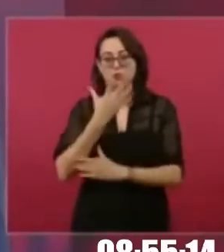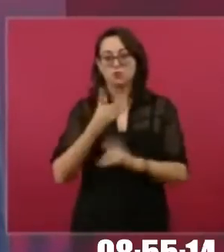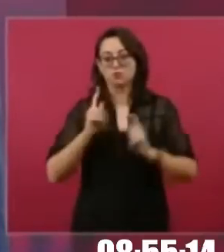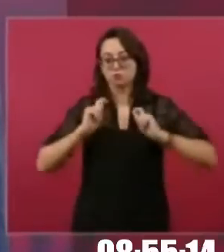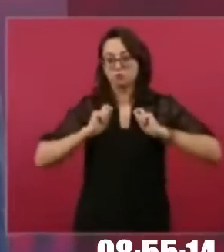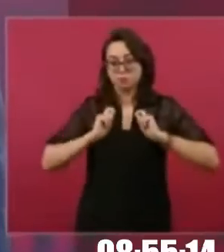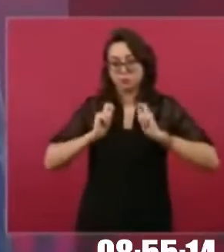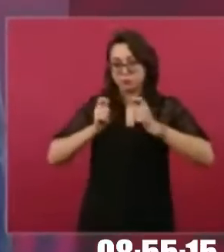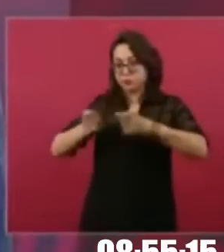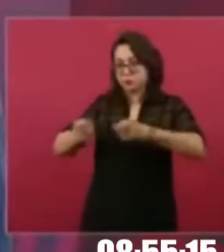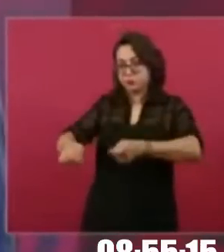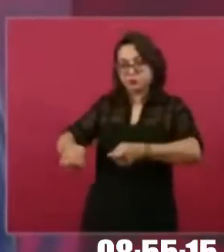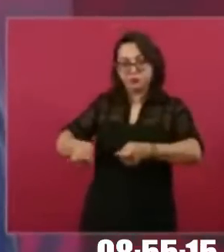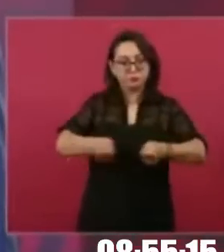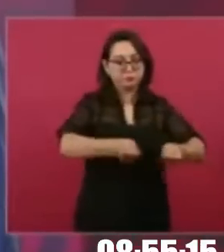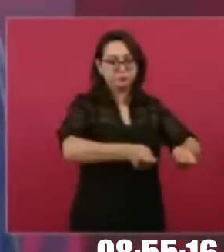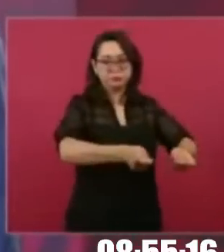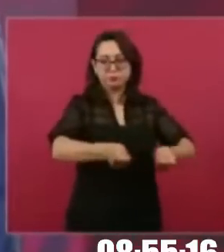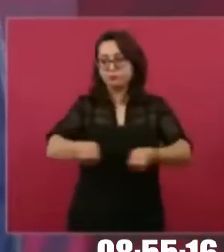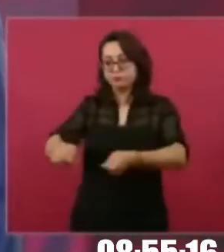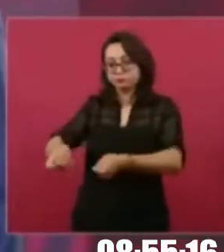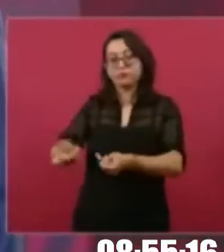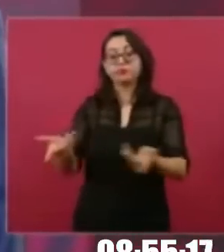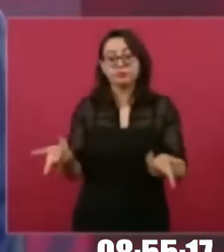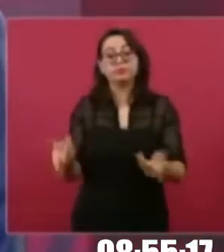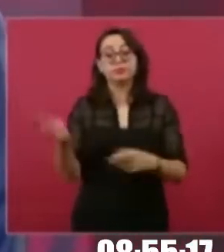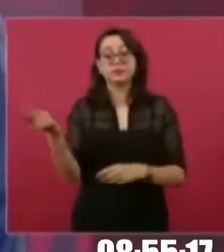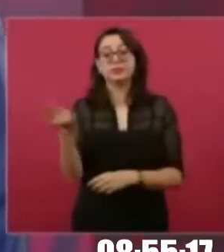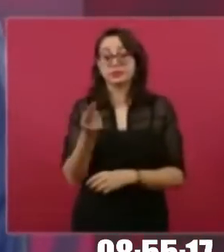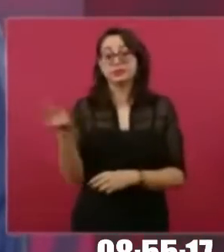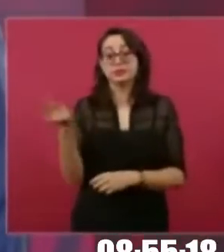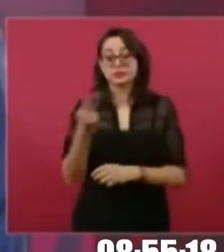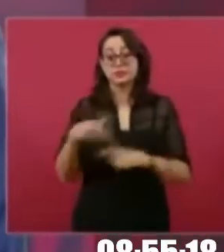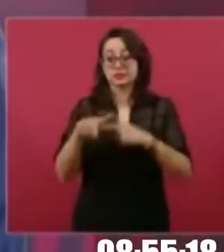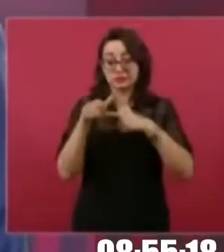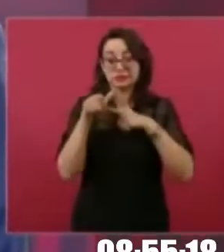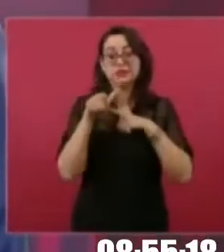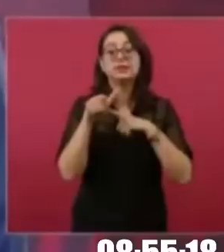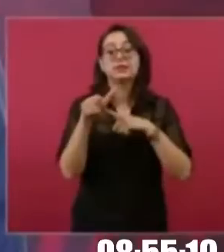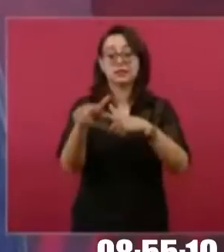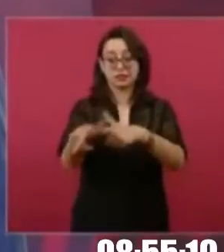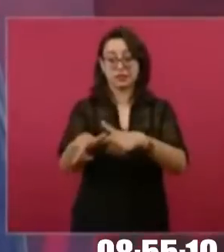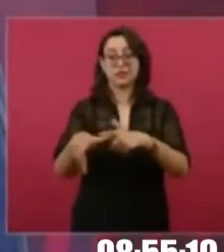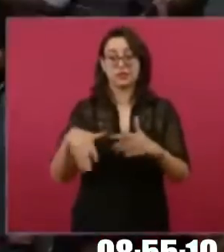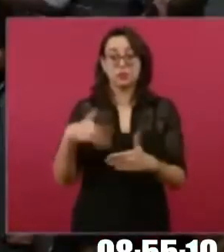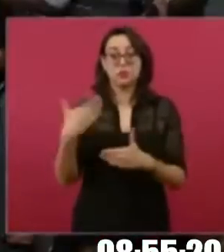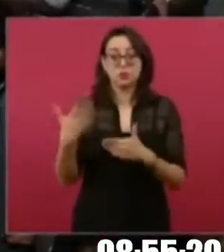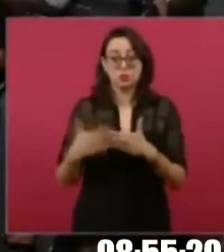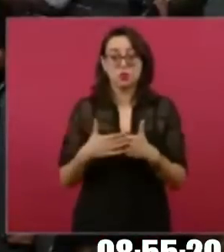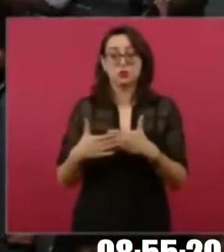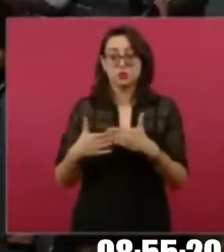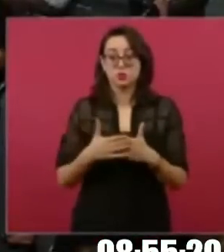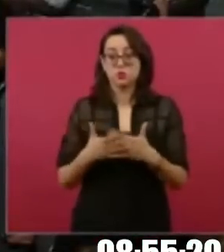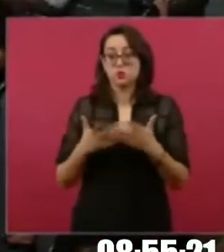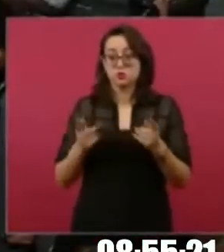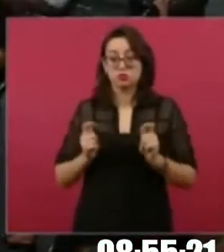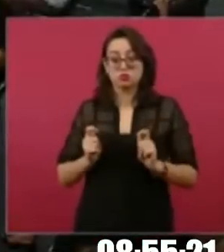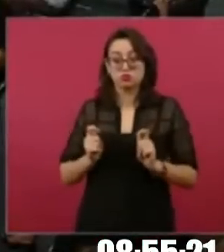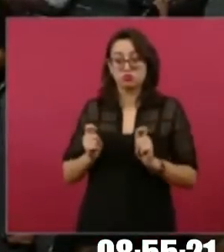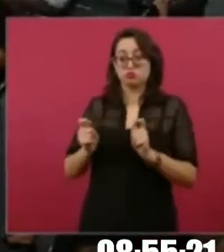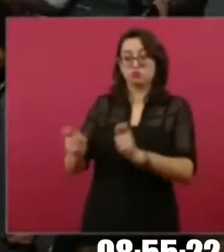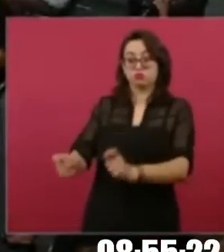requiere de quien le dé continuidad a quien voy a entregar la estafeta